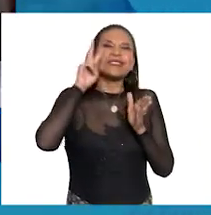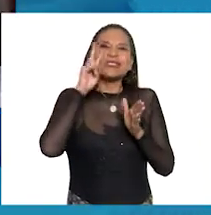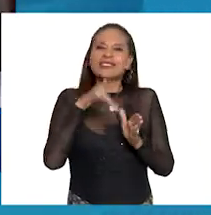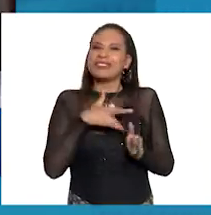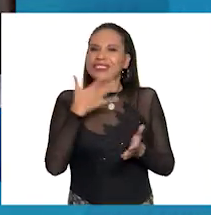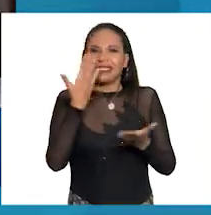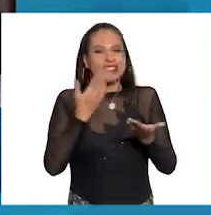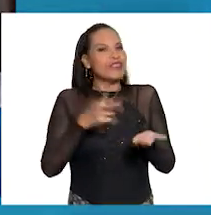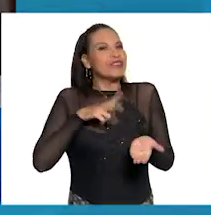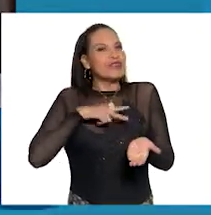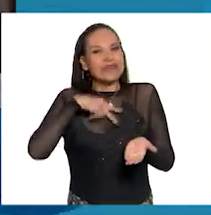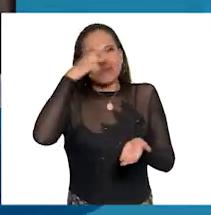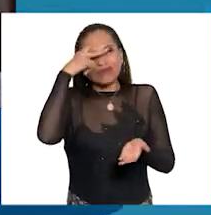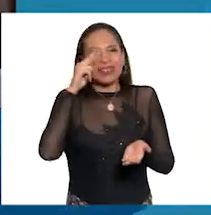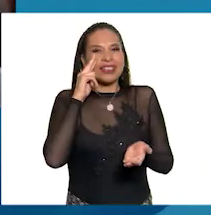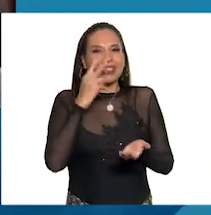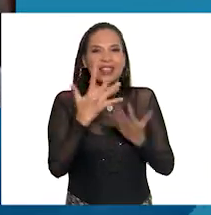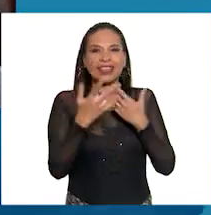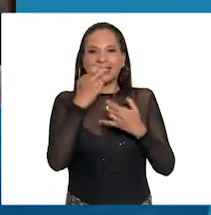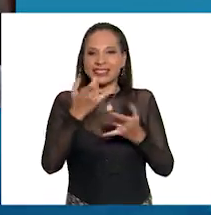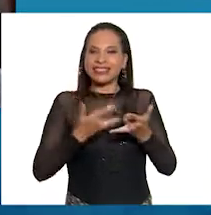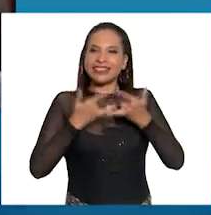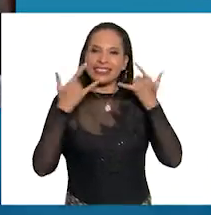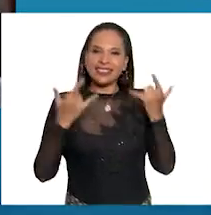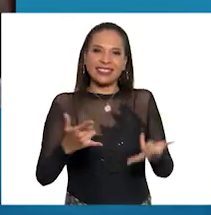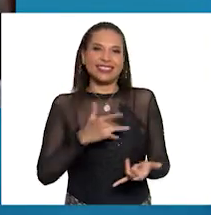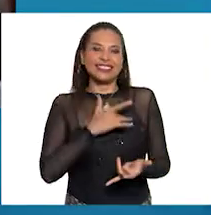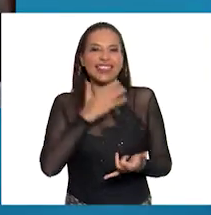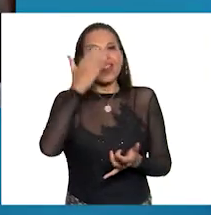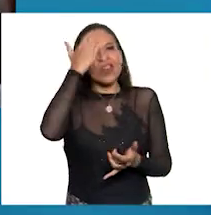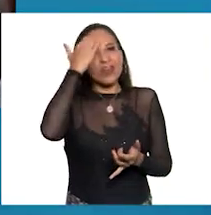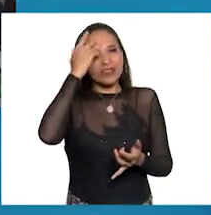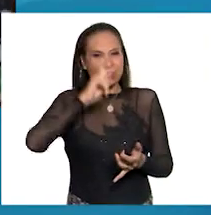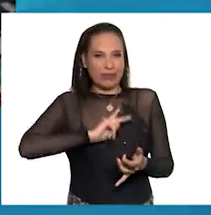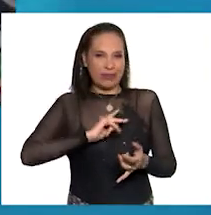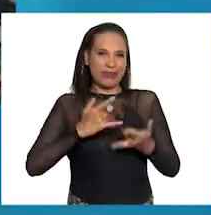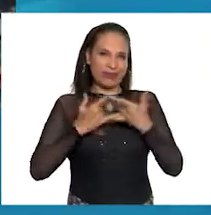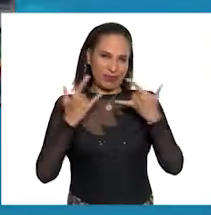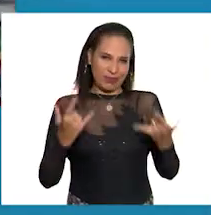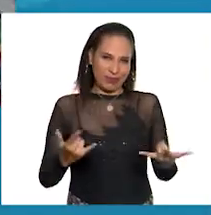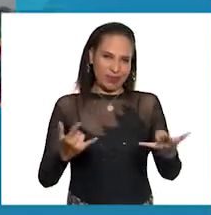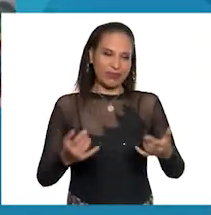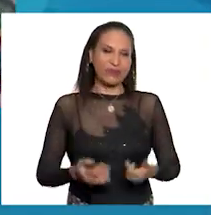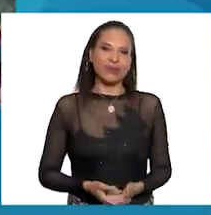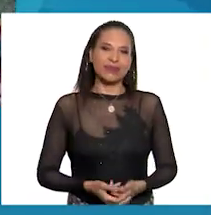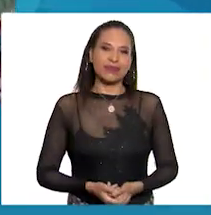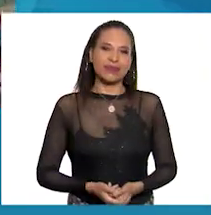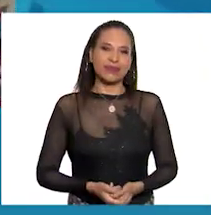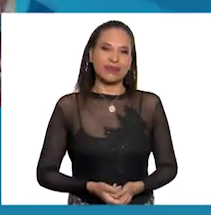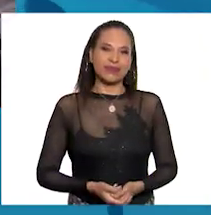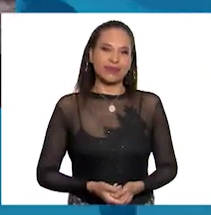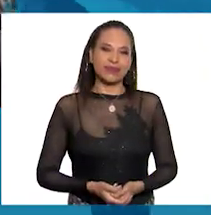identidad, nosotros nos vemos reflejados en esa historia y nos hace conocer nuestra propia historia.